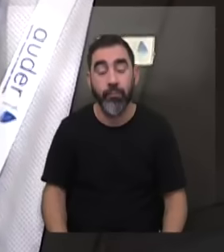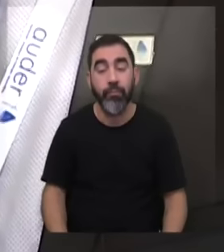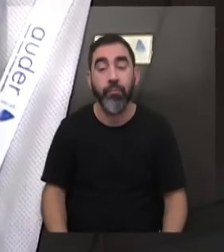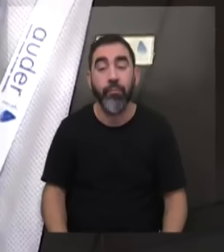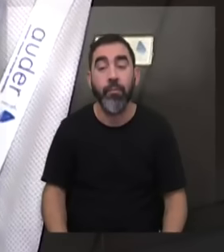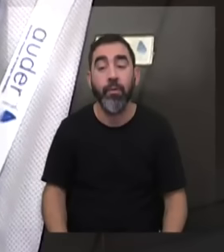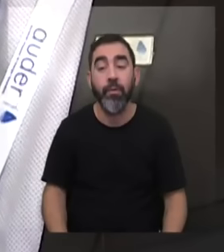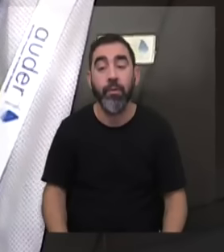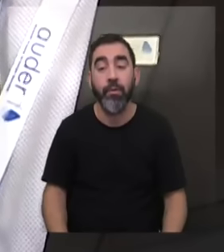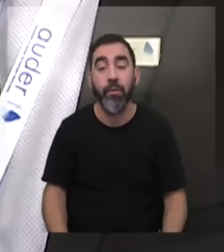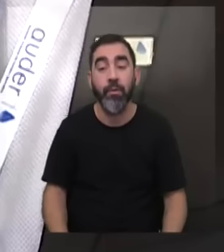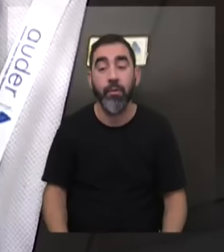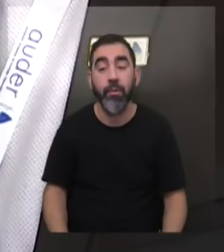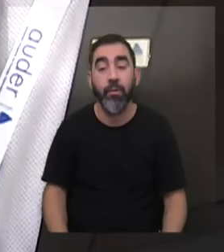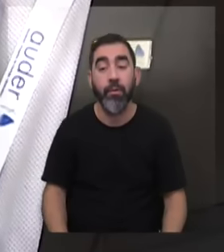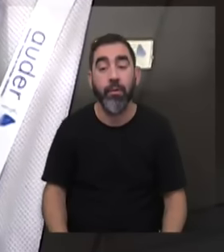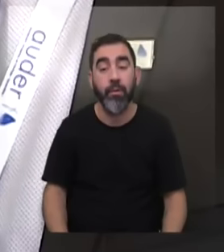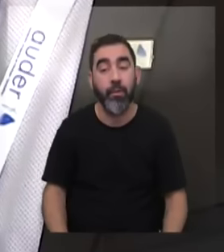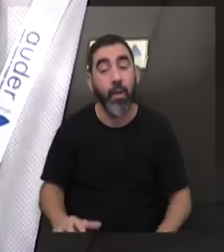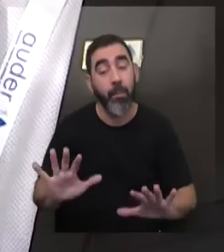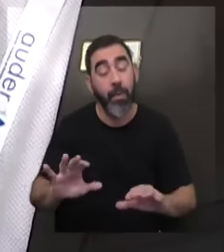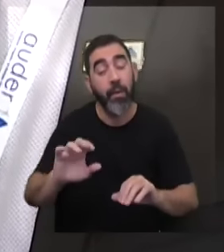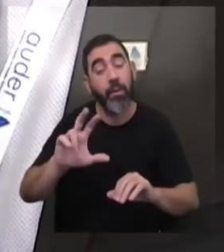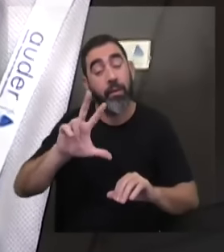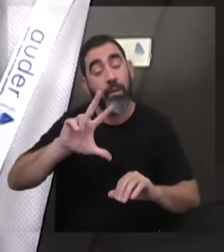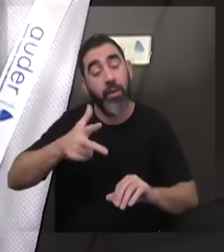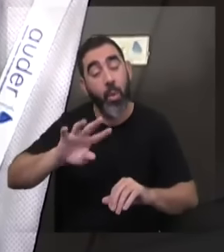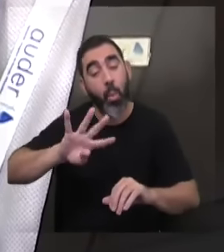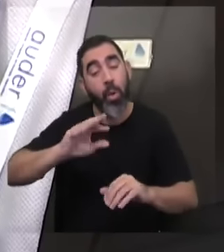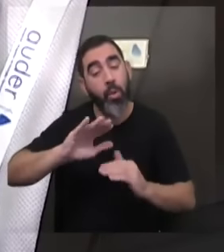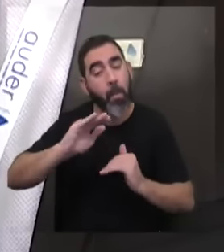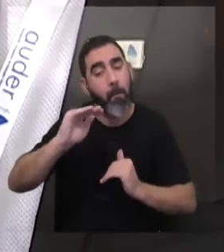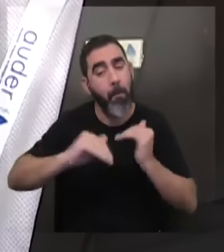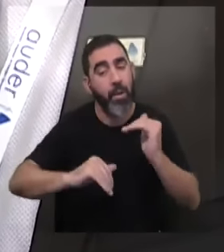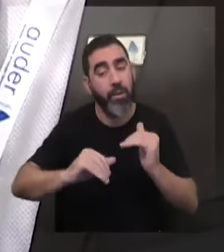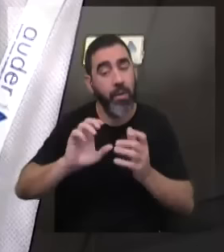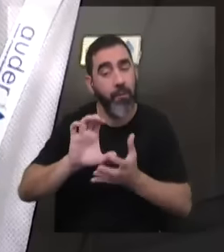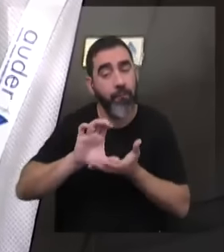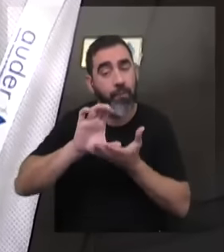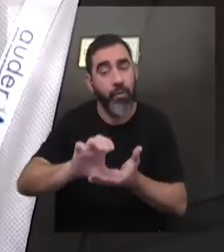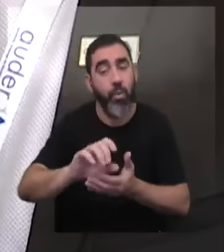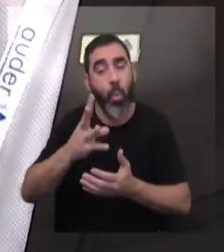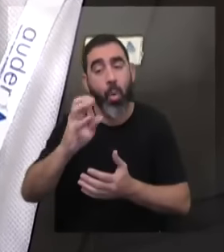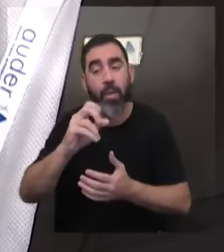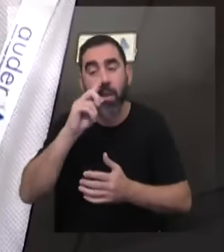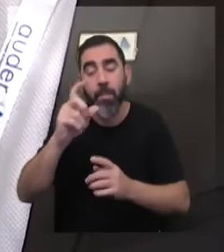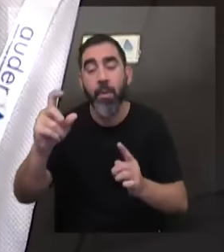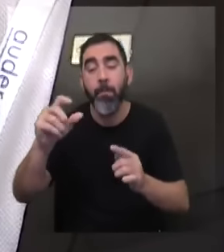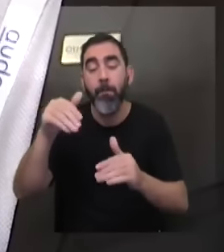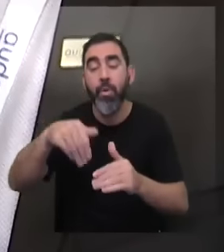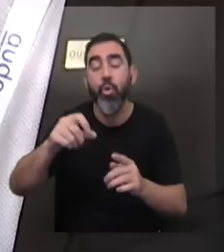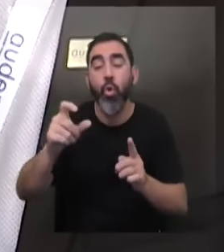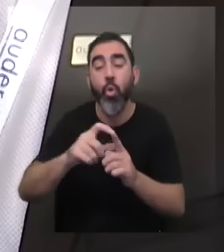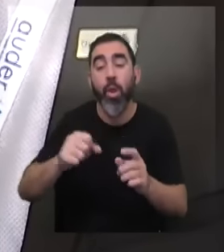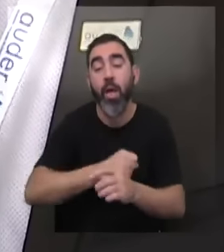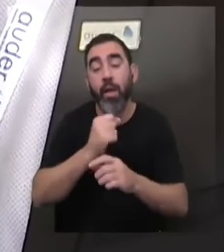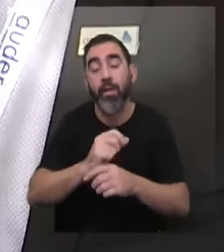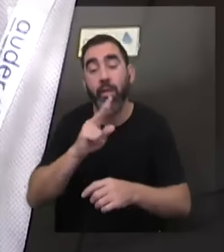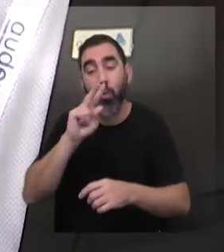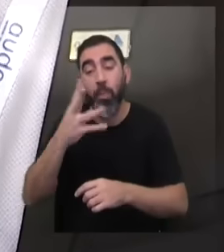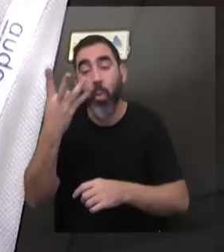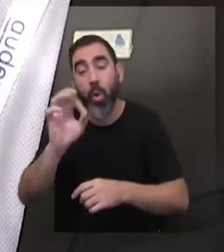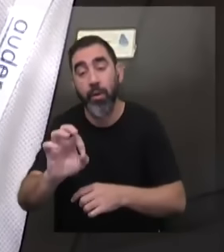Ahí estamos hablando de un orden de magnitud quizás tres o cuatro veces mayor estamos hablando quizás inversiones de 40,000 millones de dólares de acá al 2040